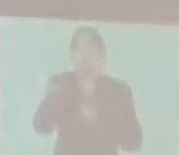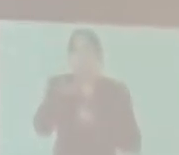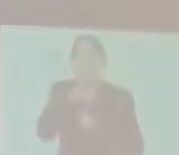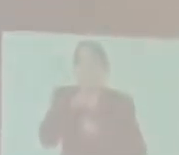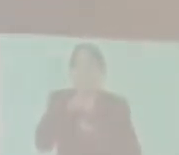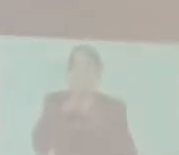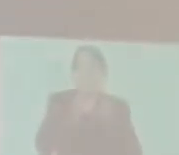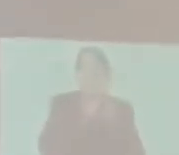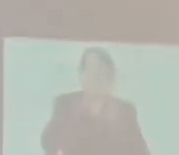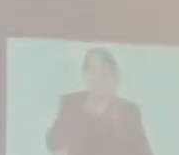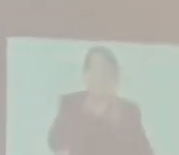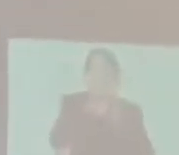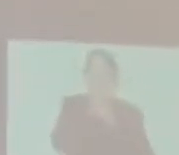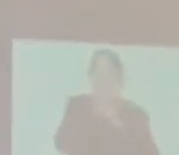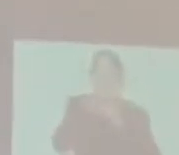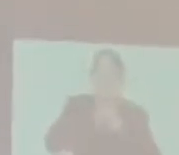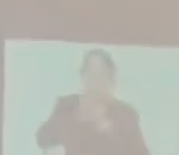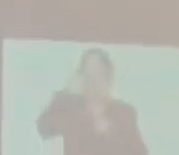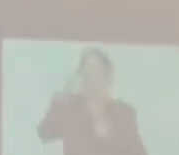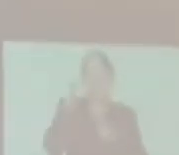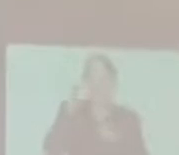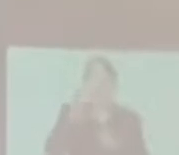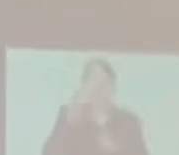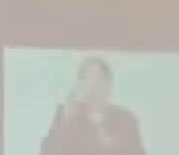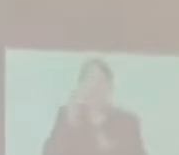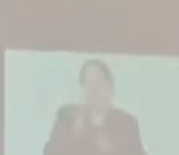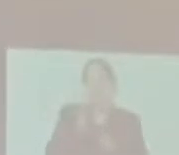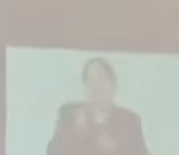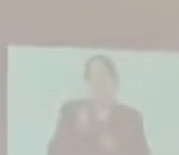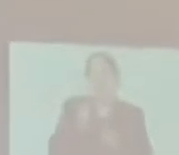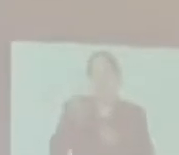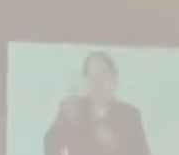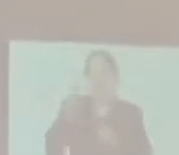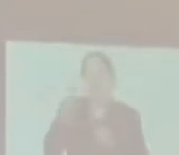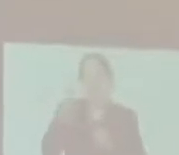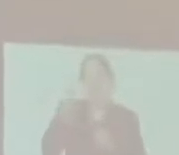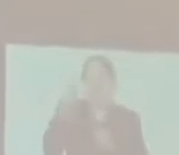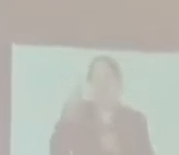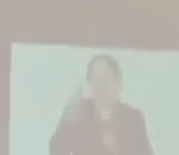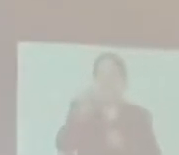dólares, que representa el 34% del país,